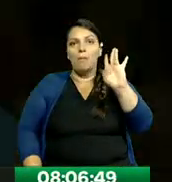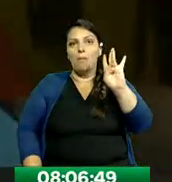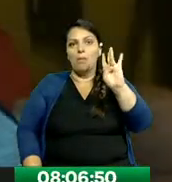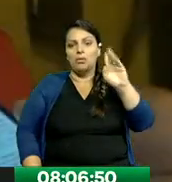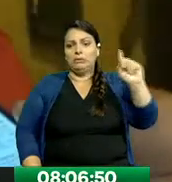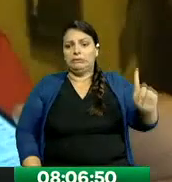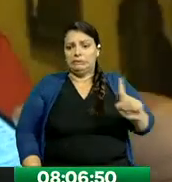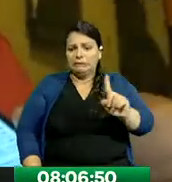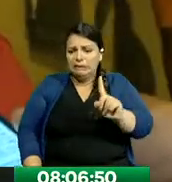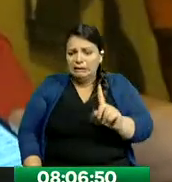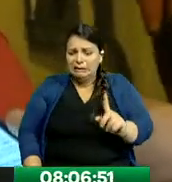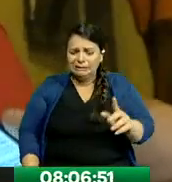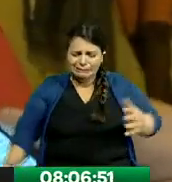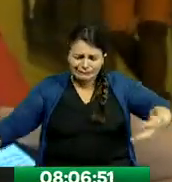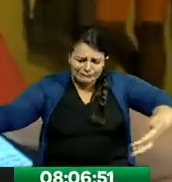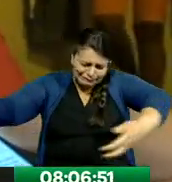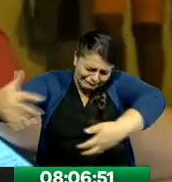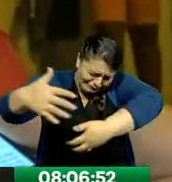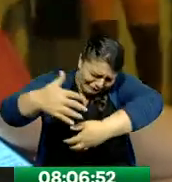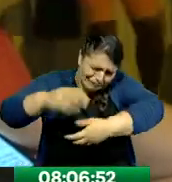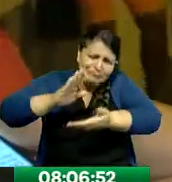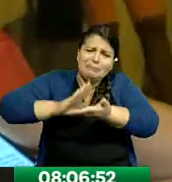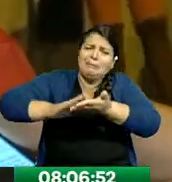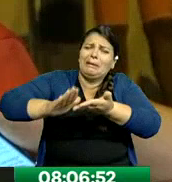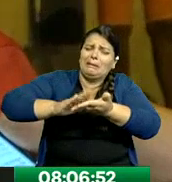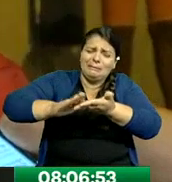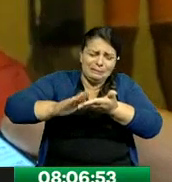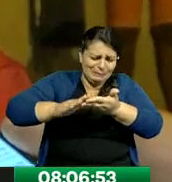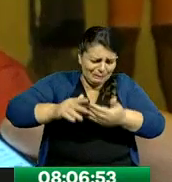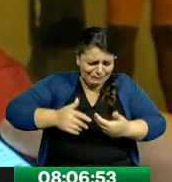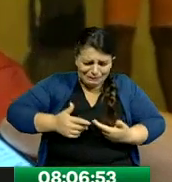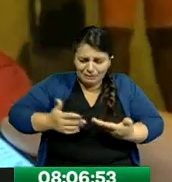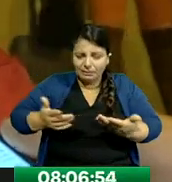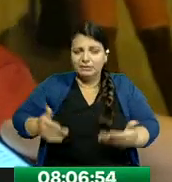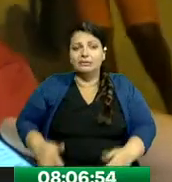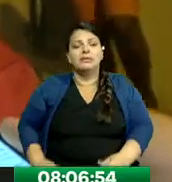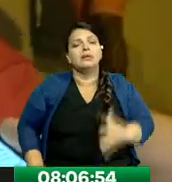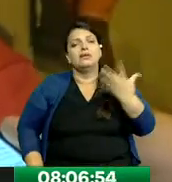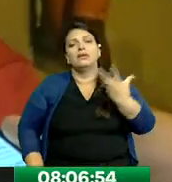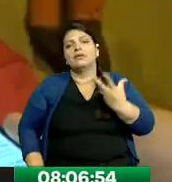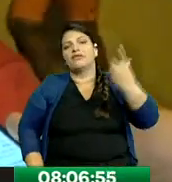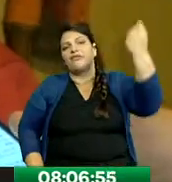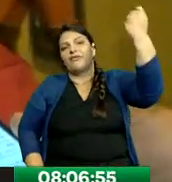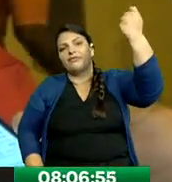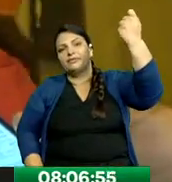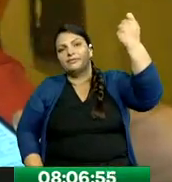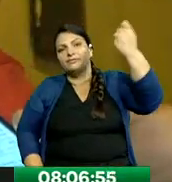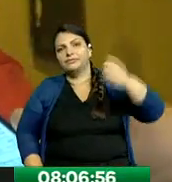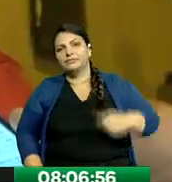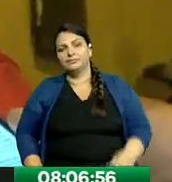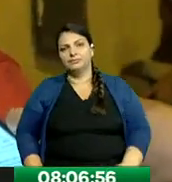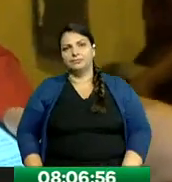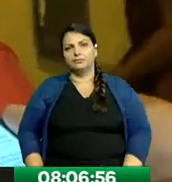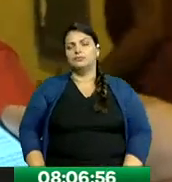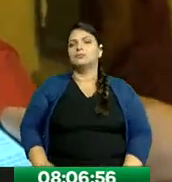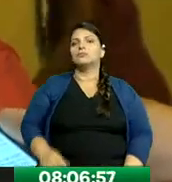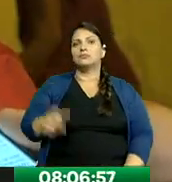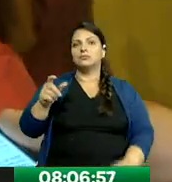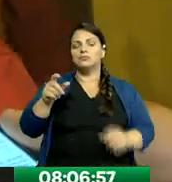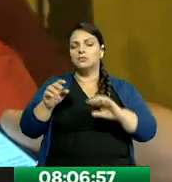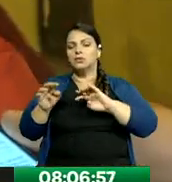llevaran y como ustedes saben que una cosa de esa no hay como meter, dice la policía, dice no tenían el problema, pero de